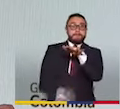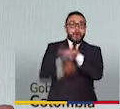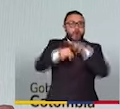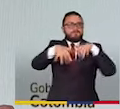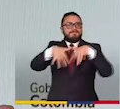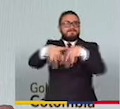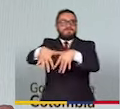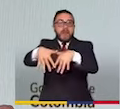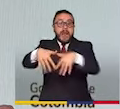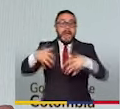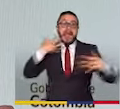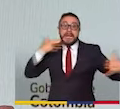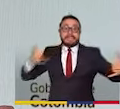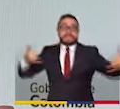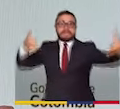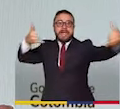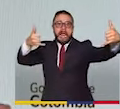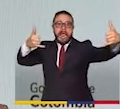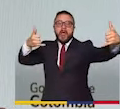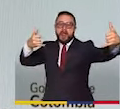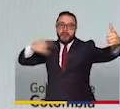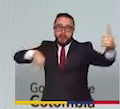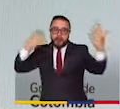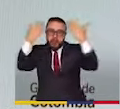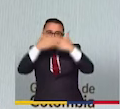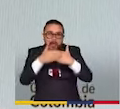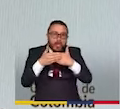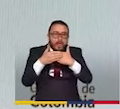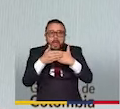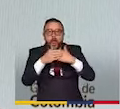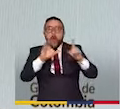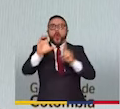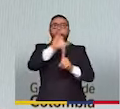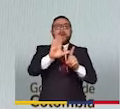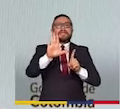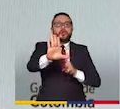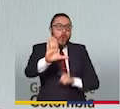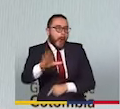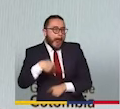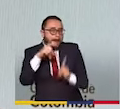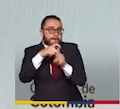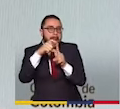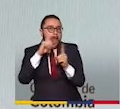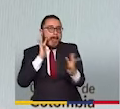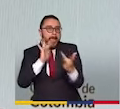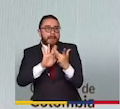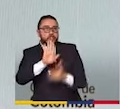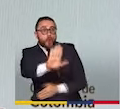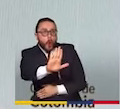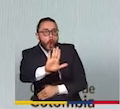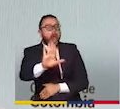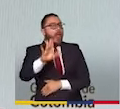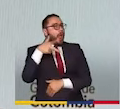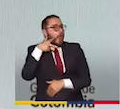juvenil y sus claves de culturas suburbanas en la DIPOL,